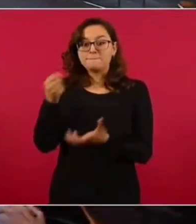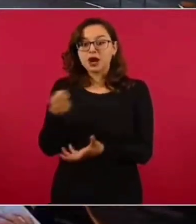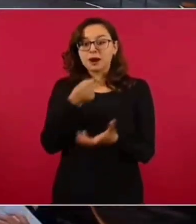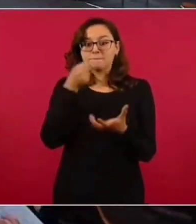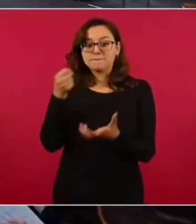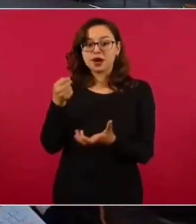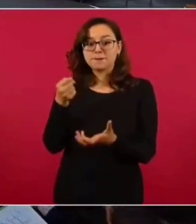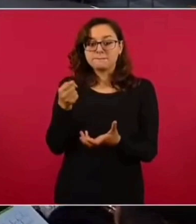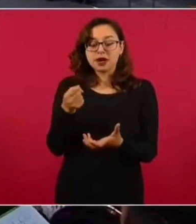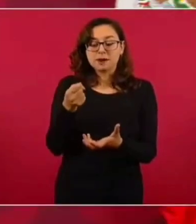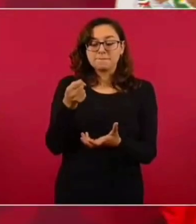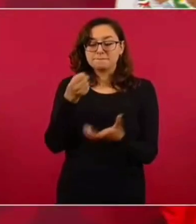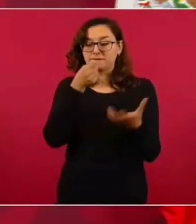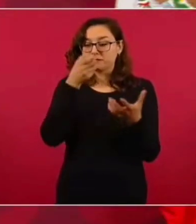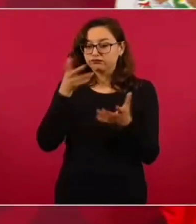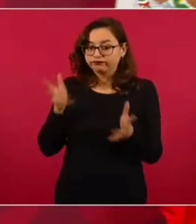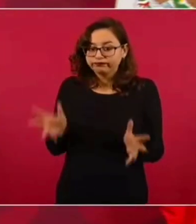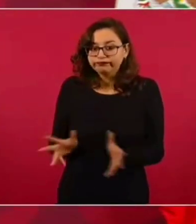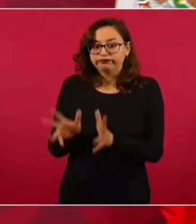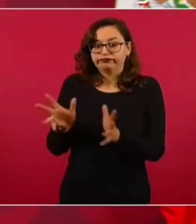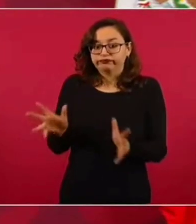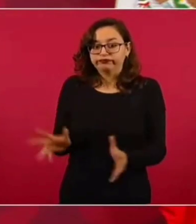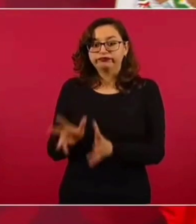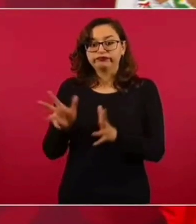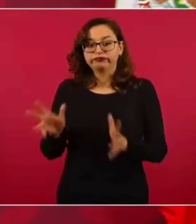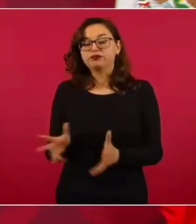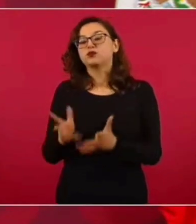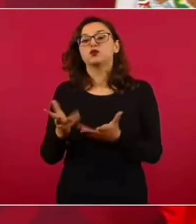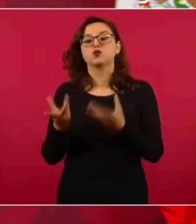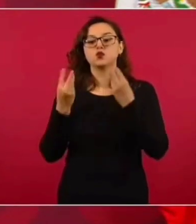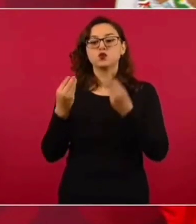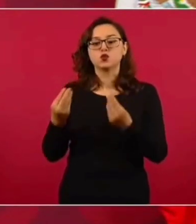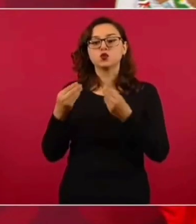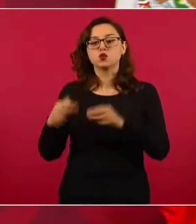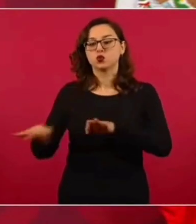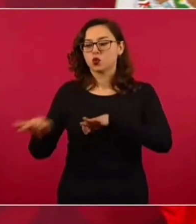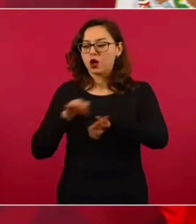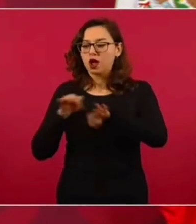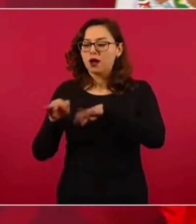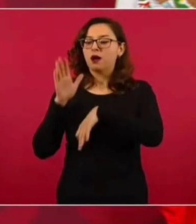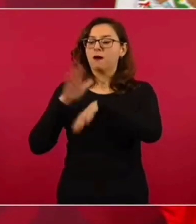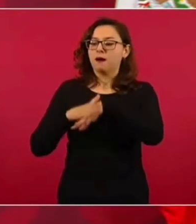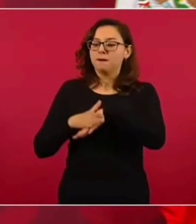significa mucho trabajo, muchos empleos